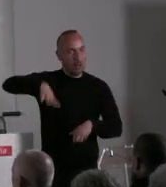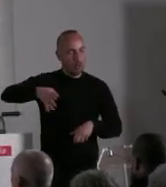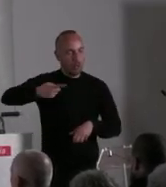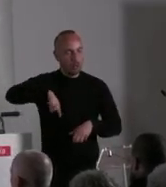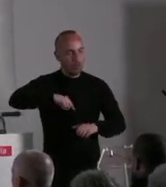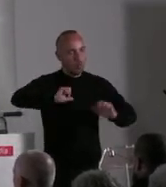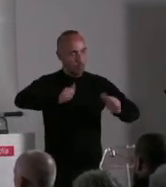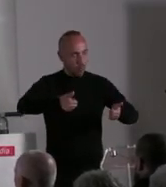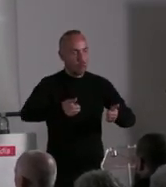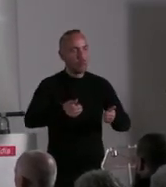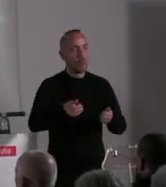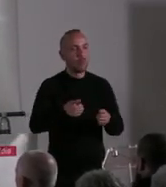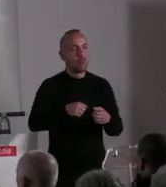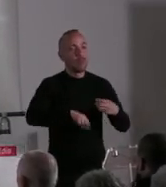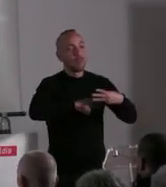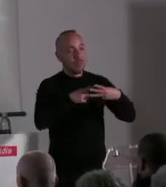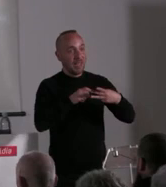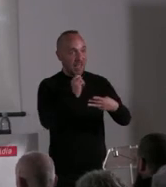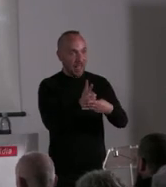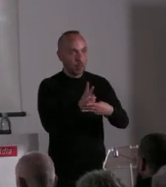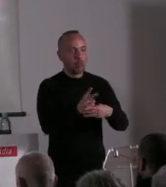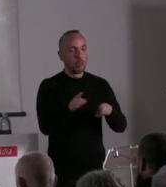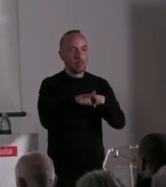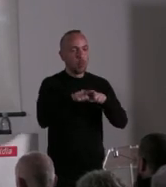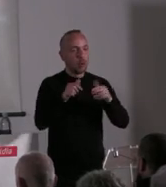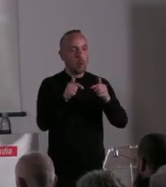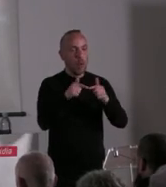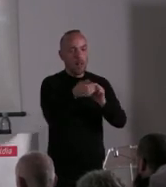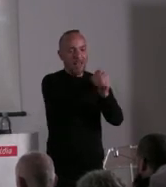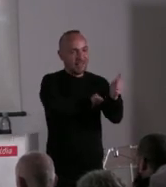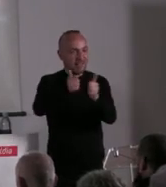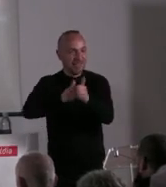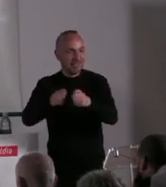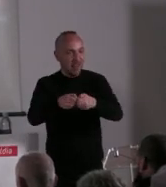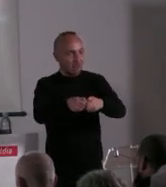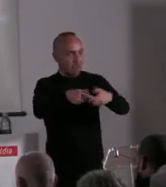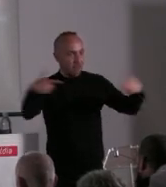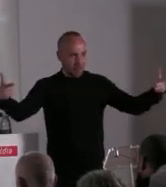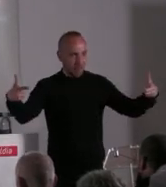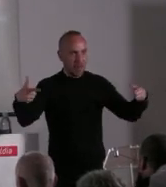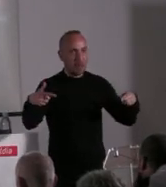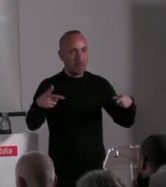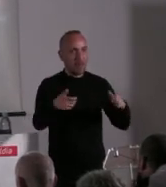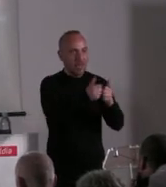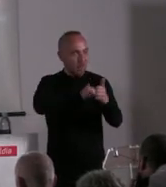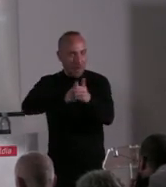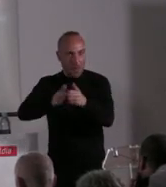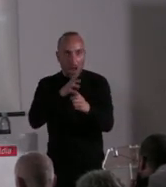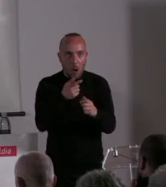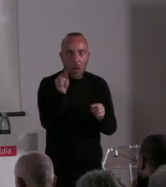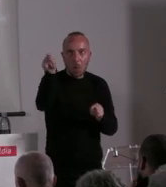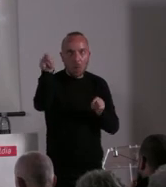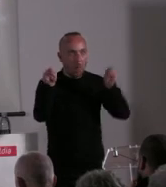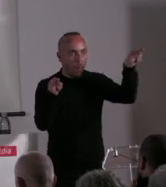entrada. El segundo sería el salto de escala o replicabilidad del modelo, es decir, ahora hay bastantes, pero es una parte